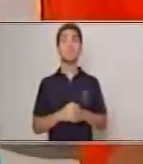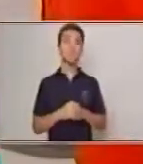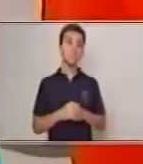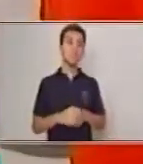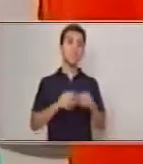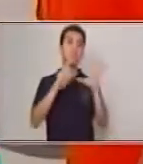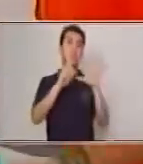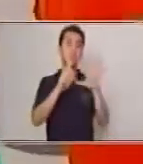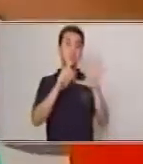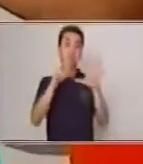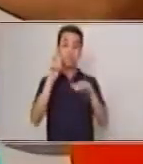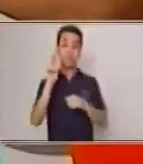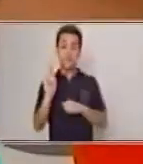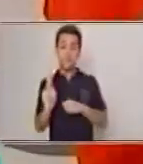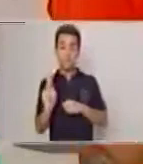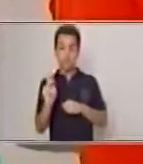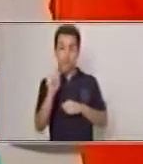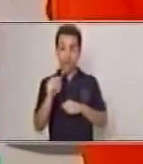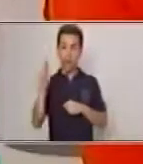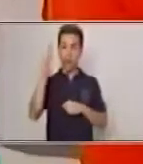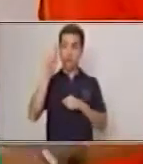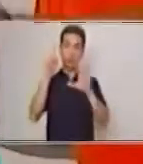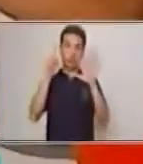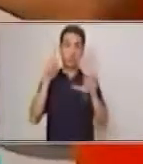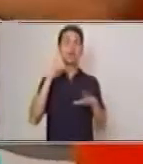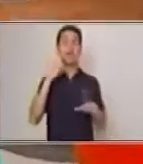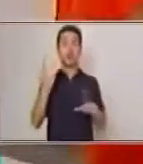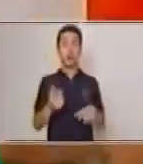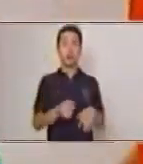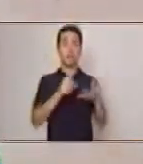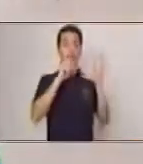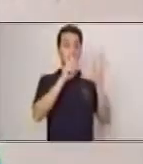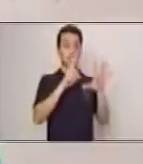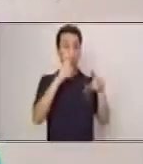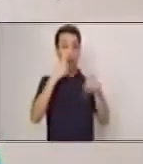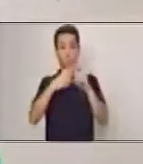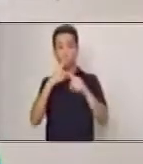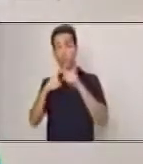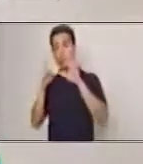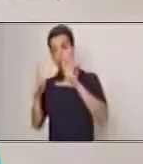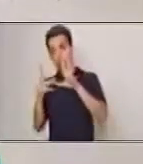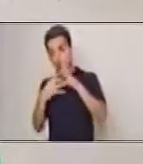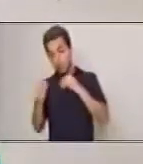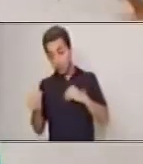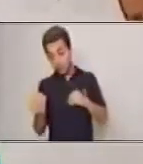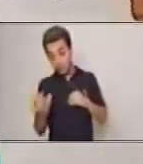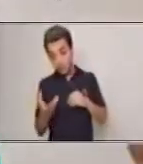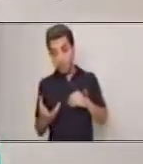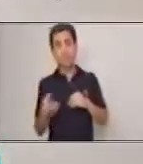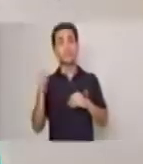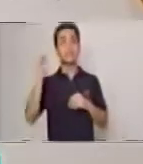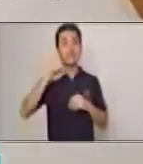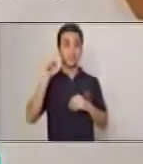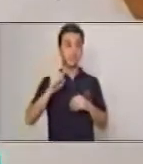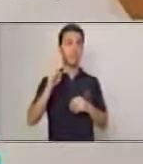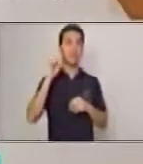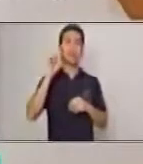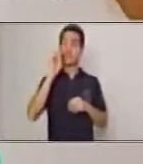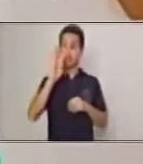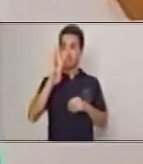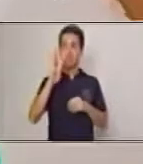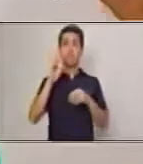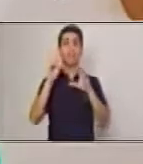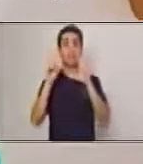sexta. Elevémoslo al cuadrado. ¿Cuánto es 6 por 6? Claro, muy bien, te